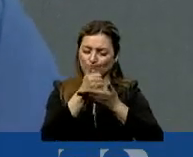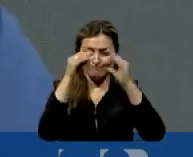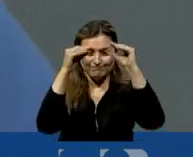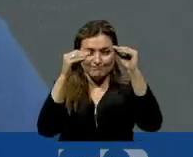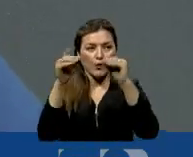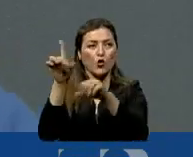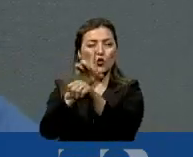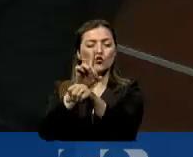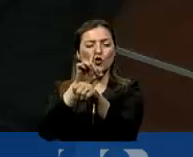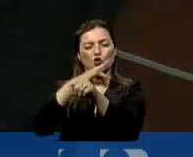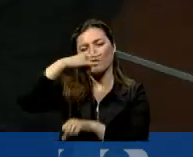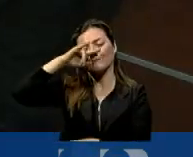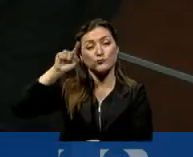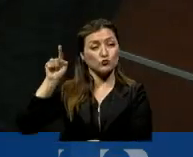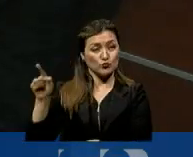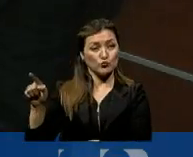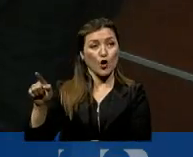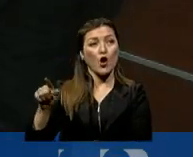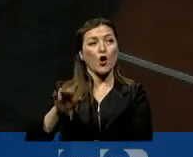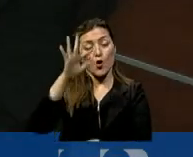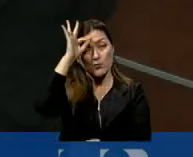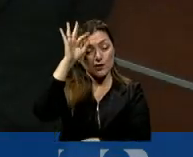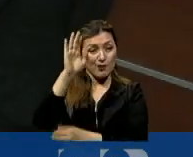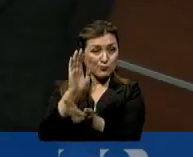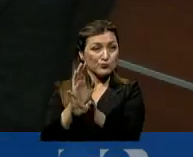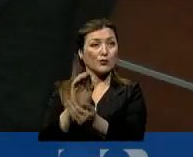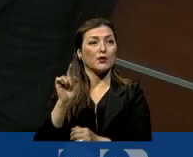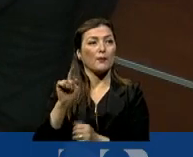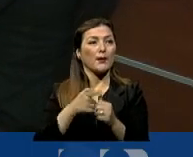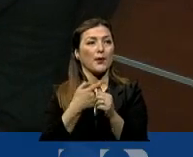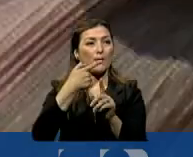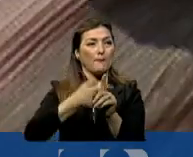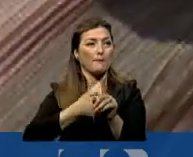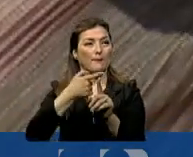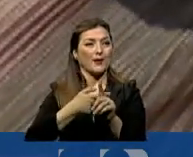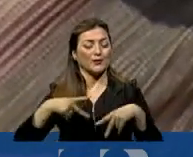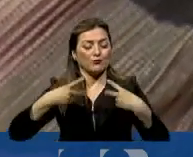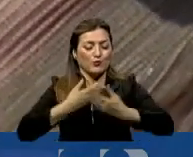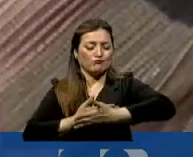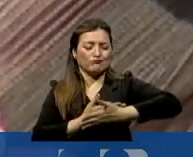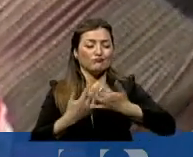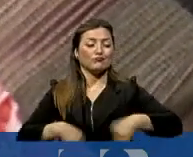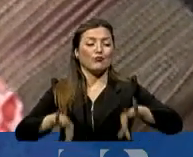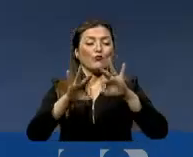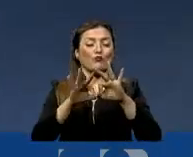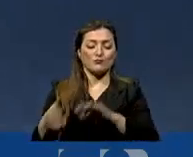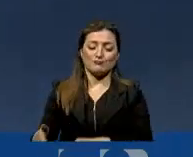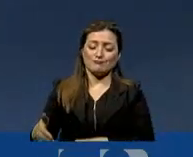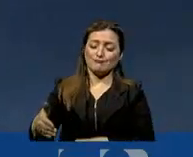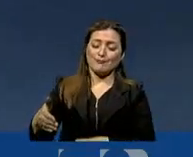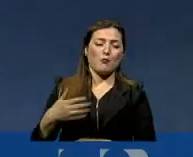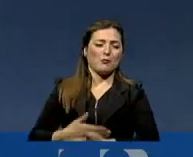hospital carlos andrade marín los primeros seis meses de vida de un bebé son vitales para crecer y desarrollarse sanamente